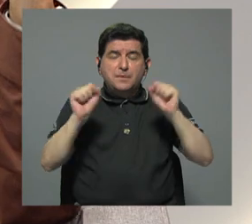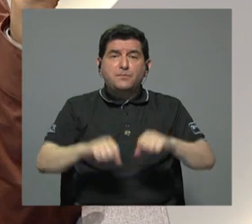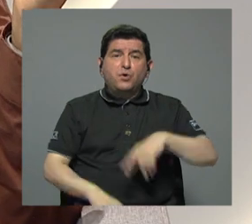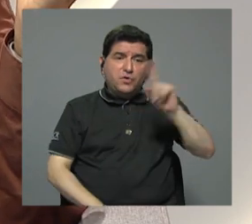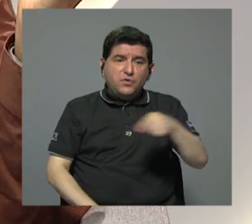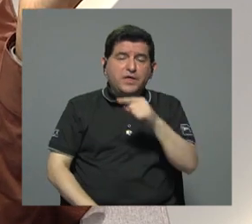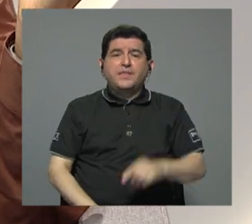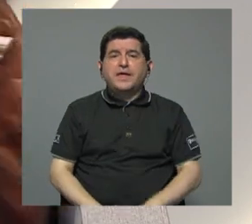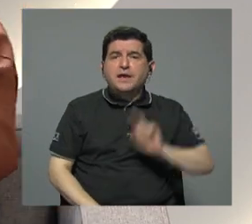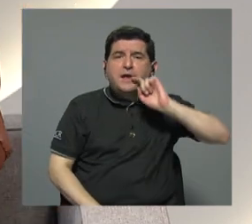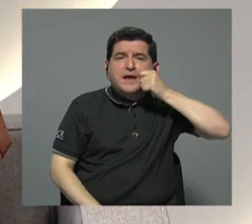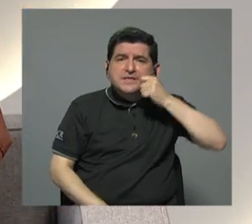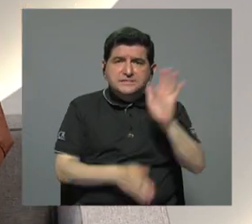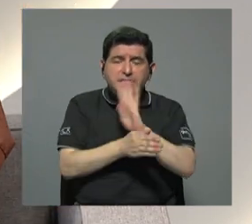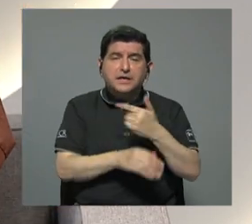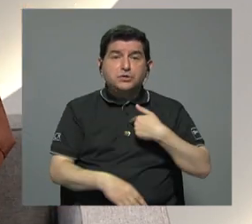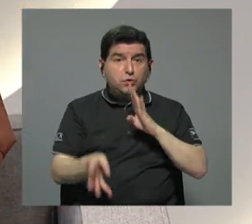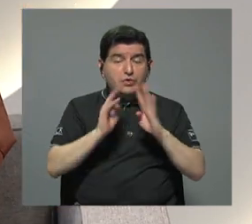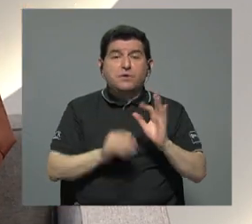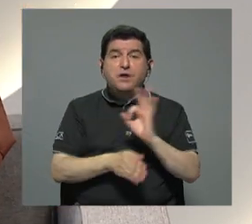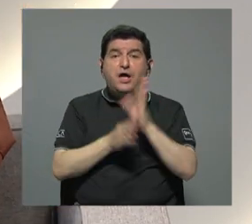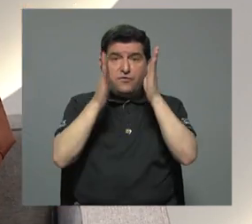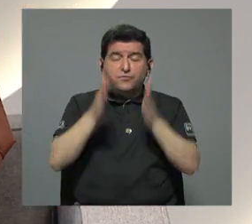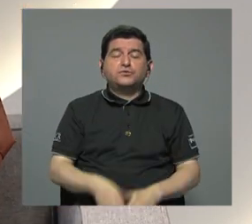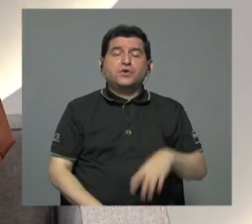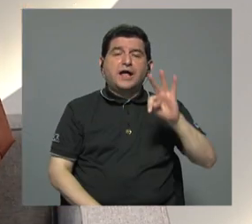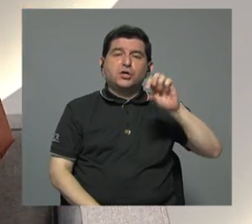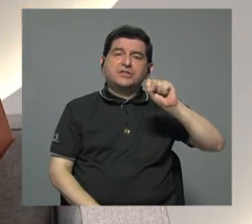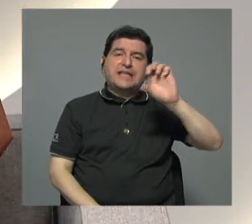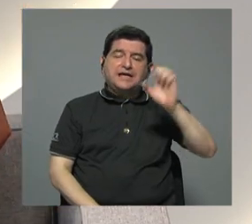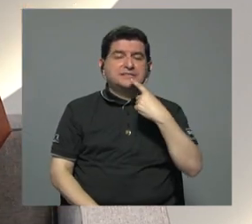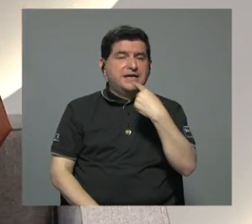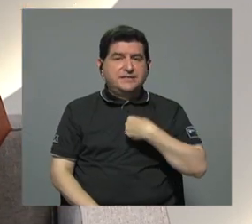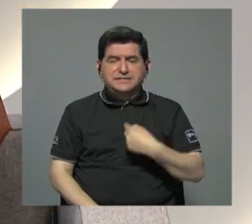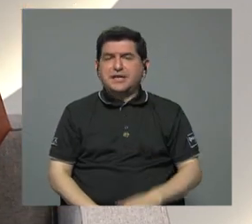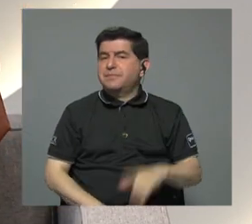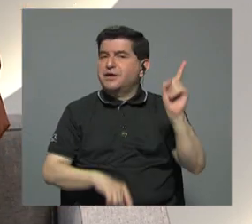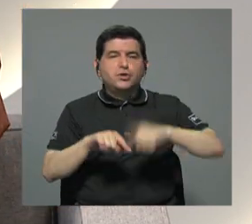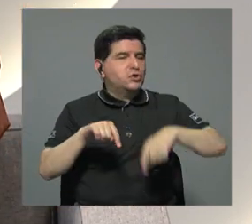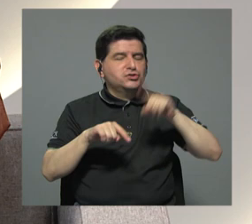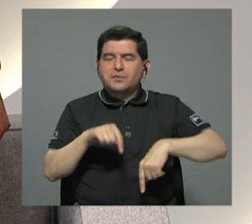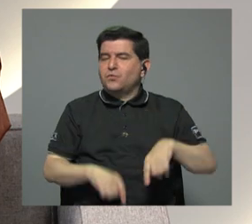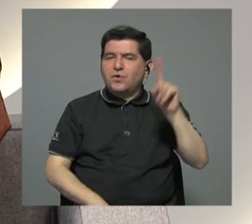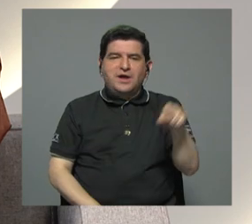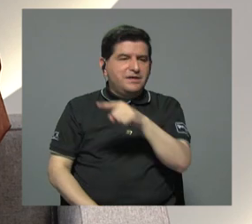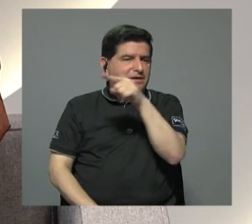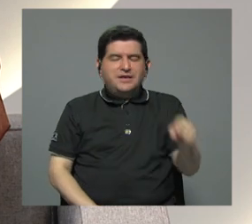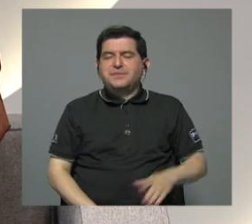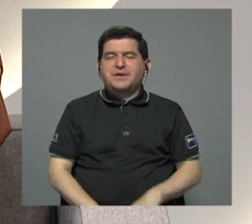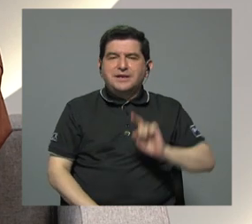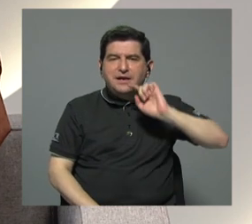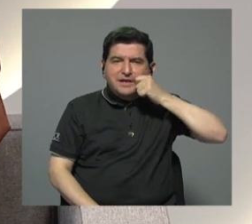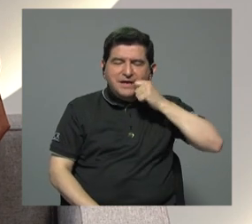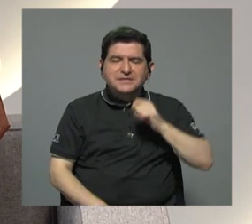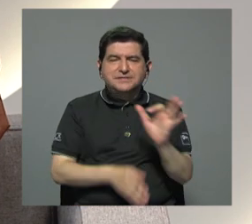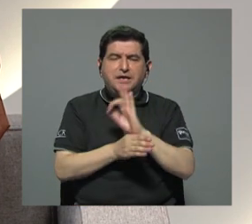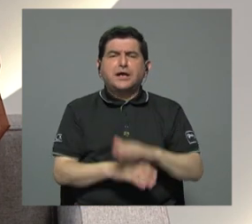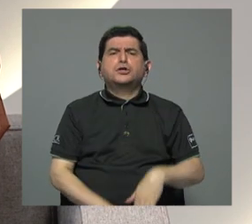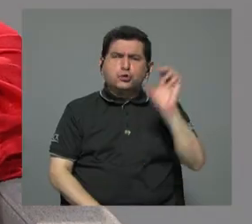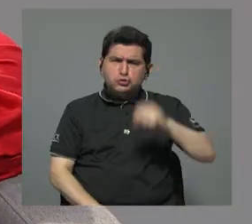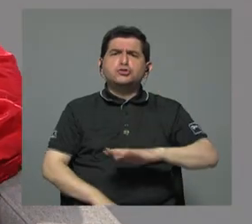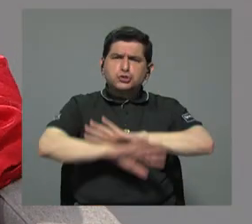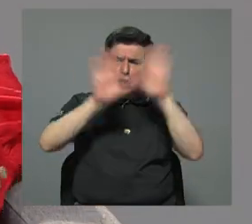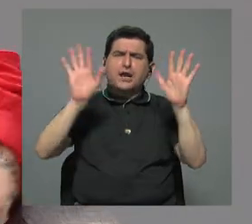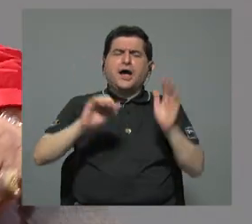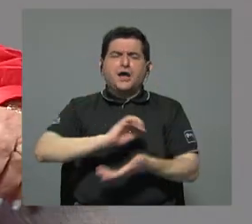el secreto bancario yo hablaba con funcionarios del tribunal supremo selecciones universidades que no se puede levantar el secreto bancario como que no se puede decir reforma se